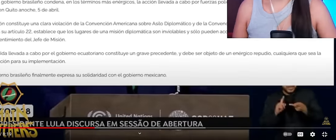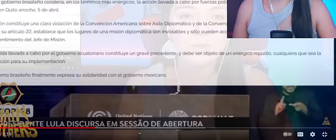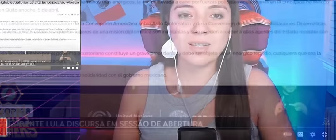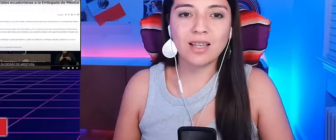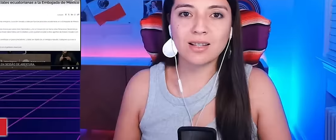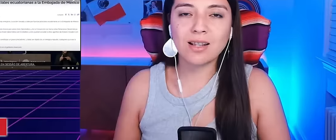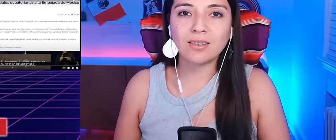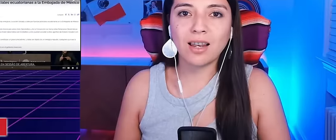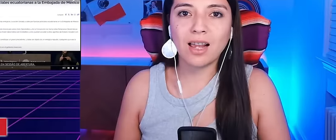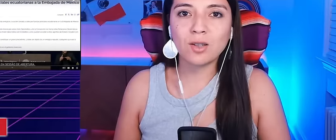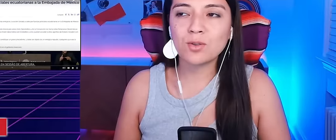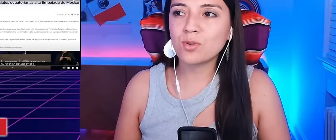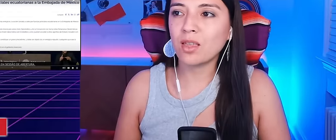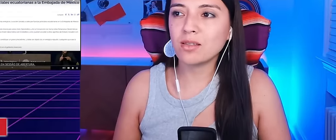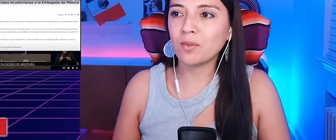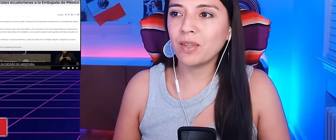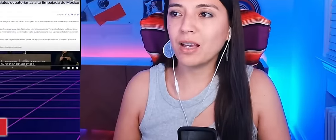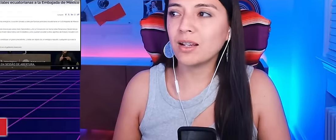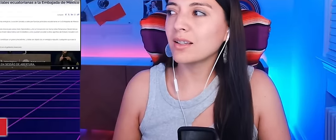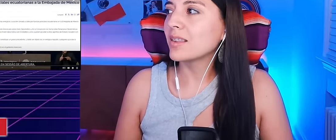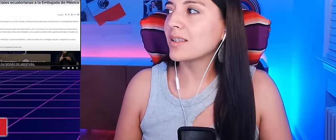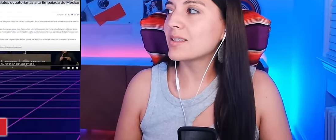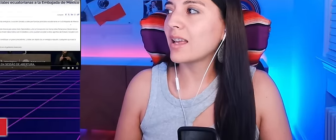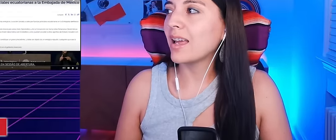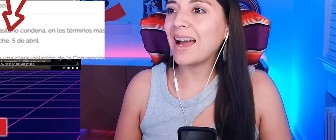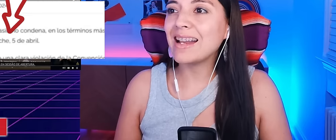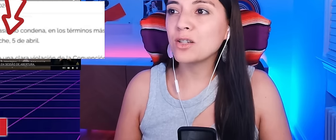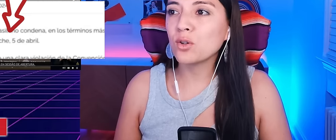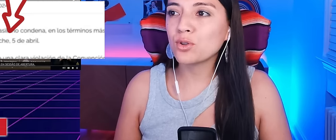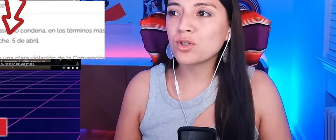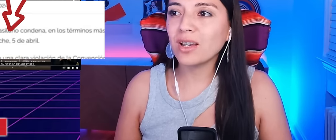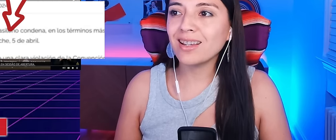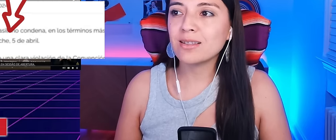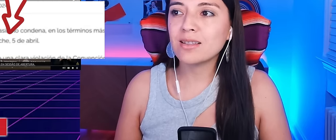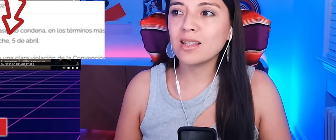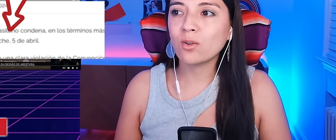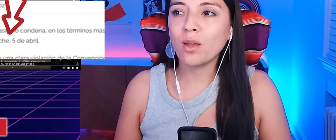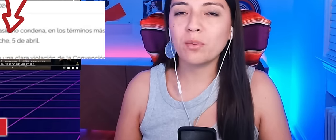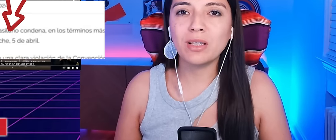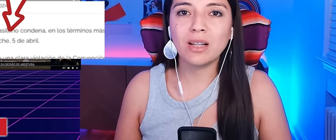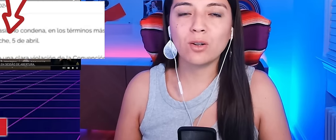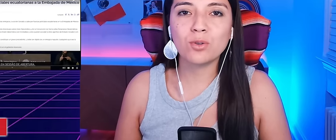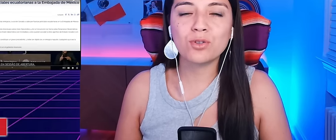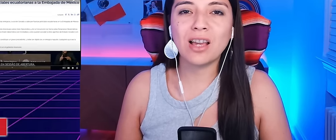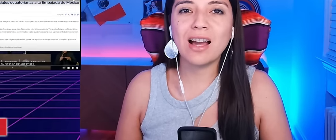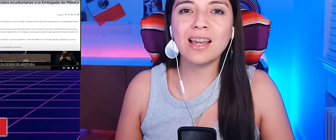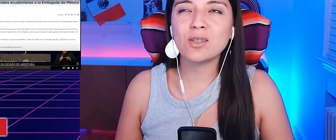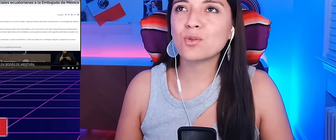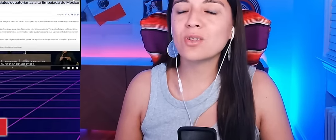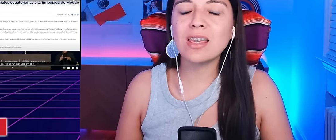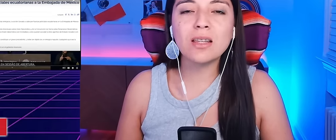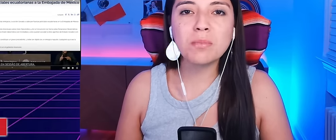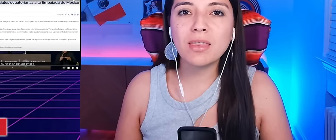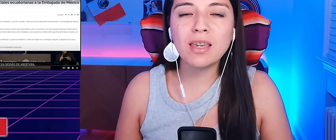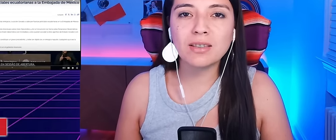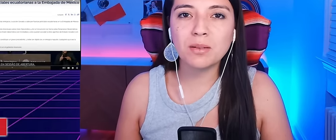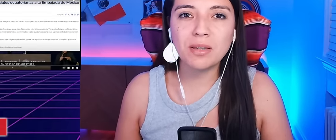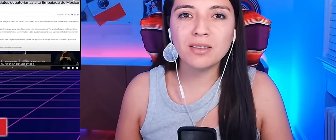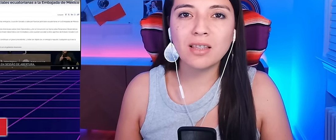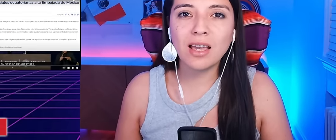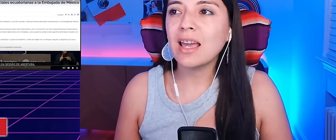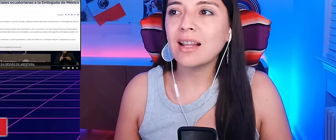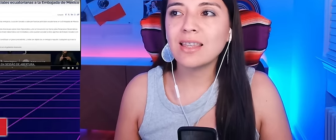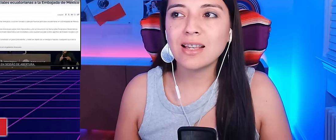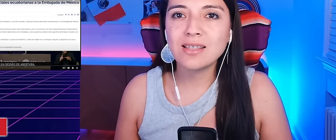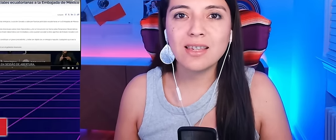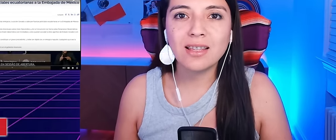acá me gustaría resaltar algo, si ustedes se fijan, dice anoche 5 de abril, o sea, ellos